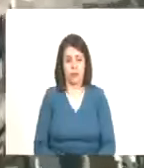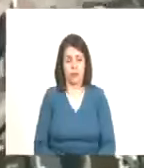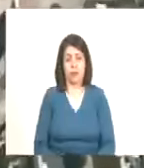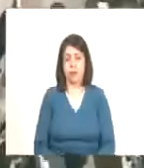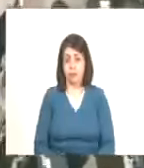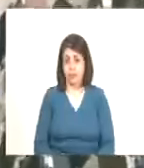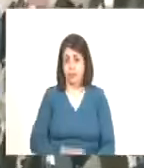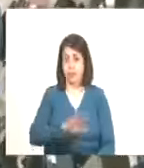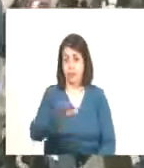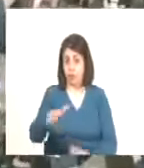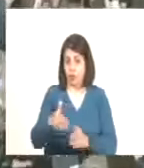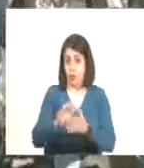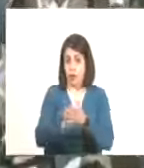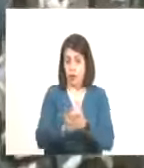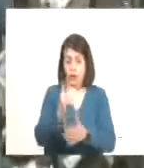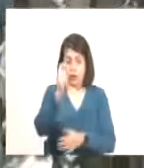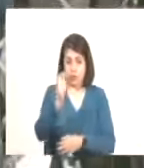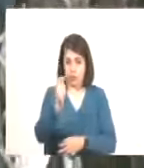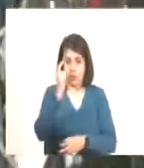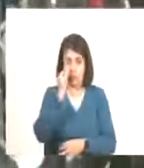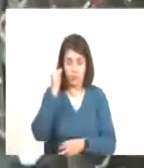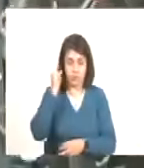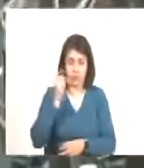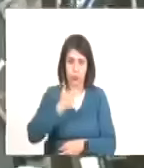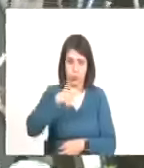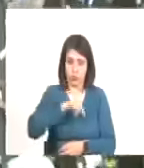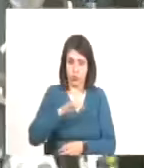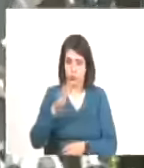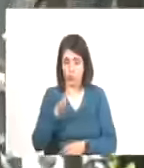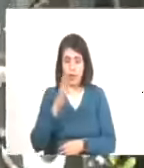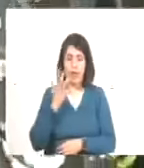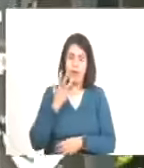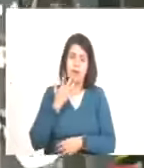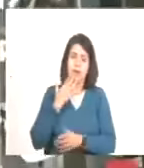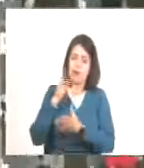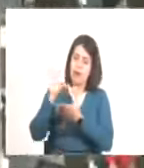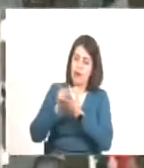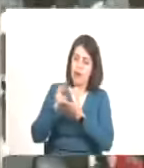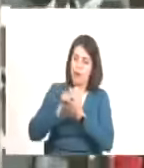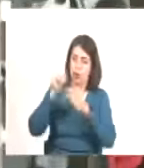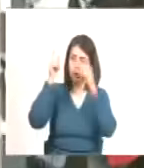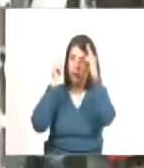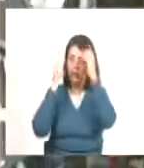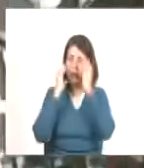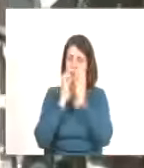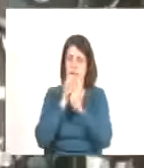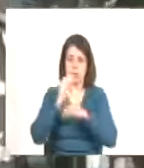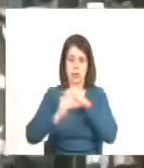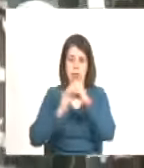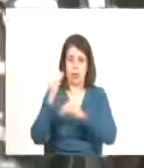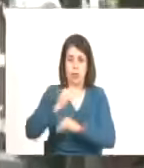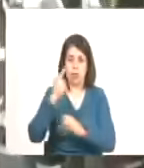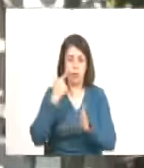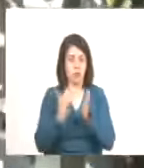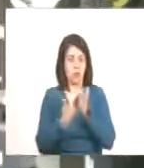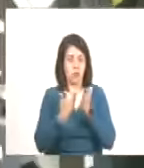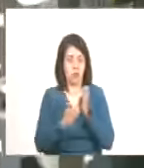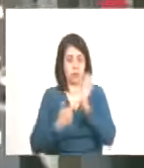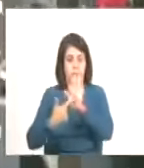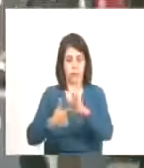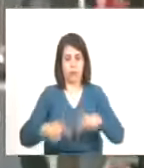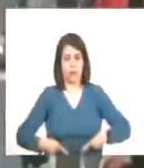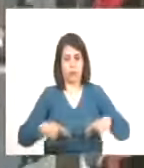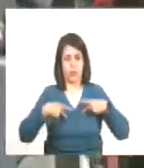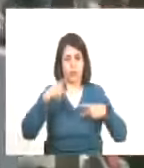Estimadas y estimados colegas parlamentarios, de nosotros depende que el ejemplo de Ernesto Che Guevara sea cada día más palpable en nuestra vida